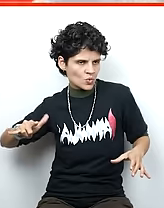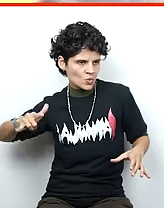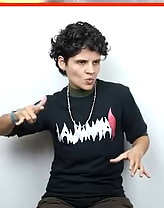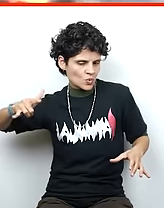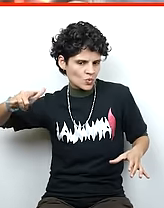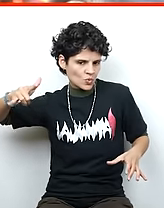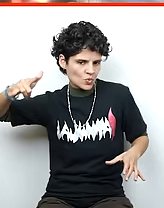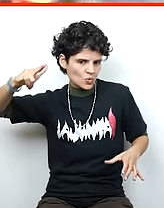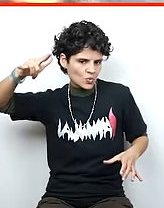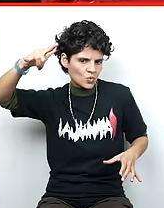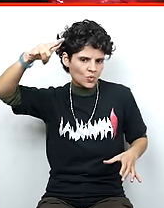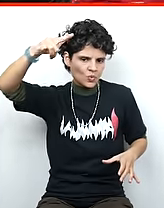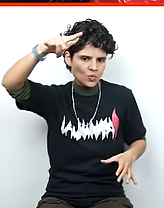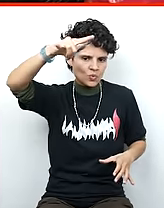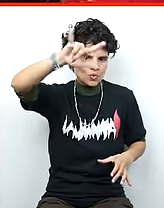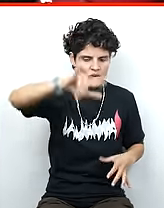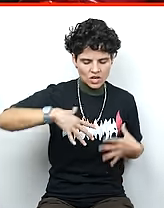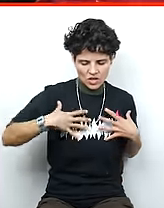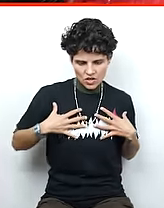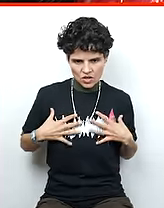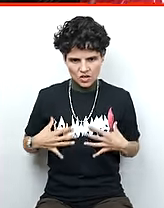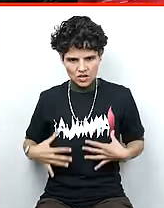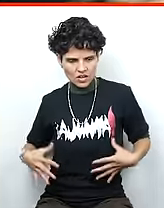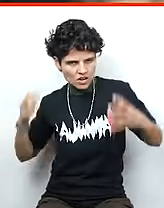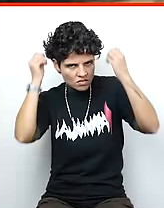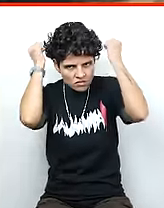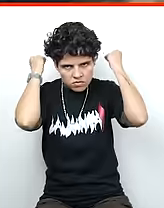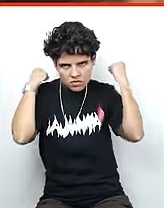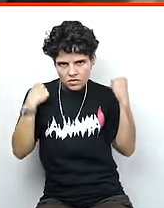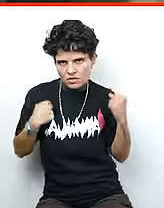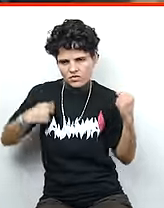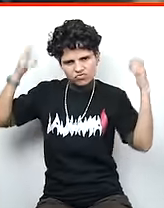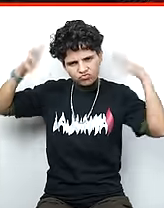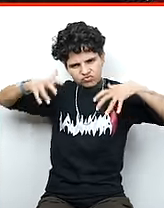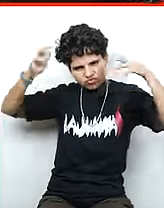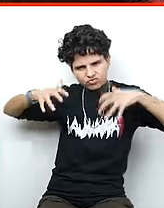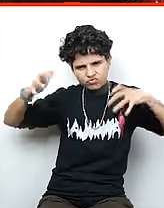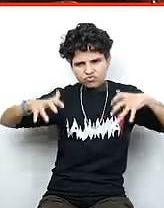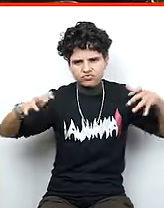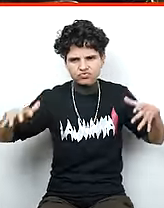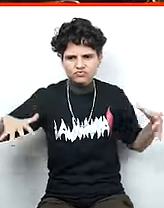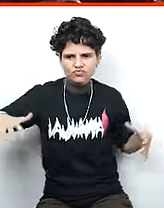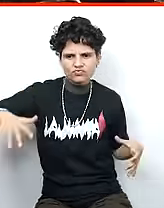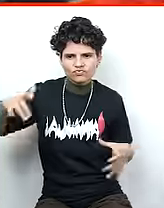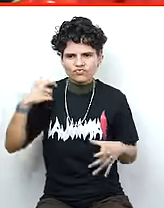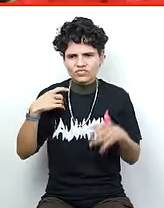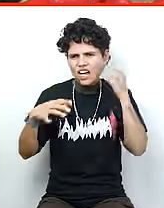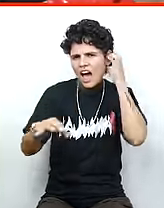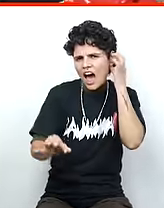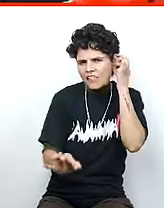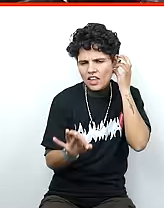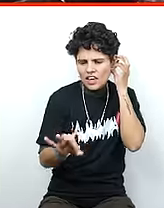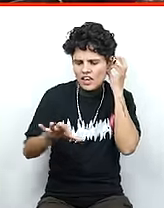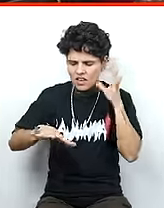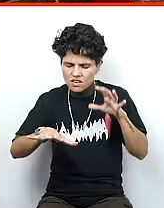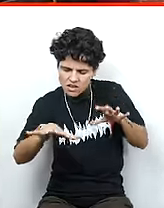como contra cara, con los, todos con los impermeables. Oh, la tenía tocando música en el aire. Así,